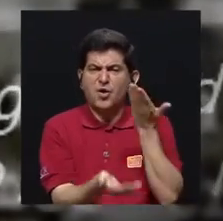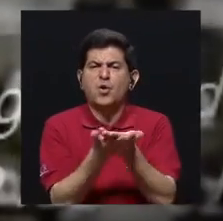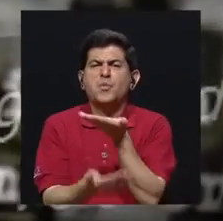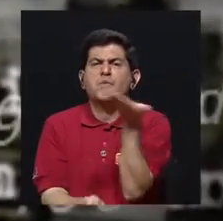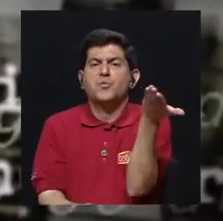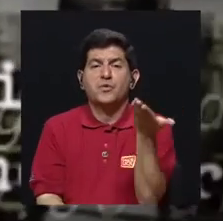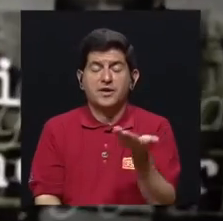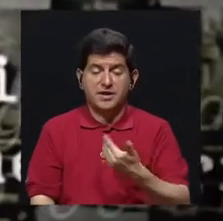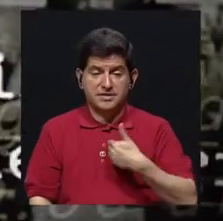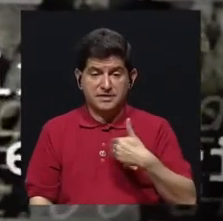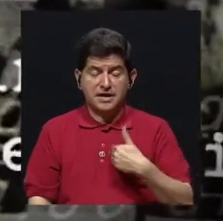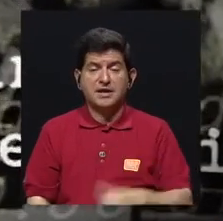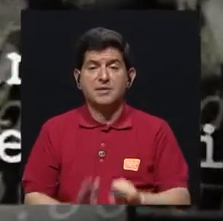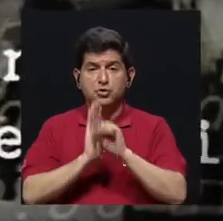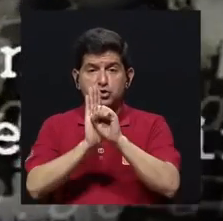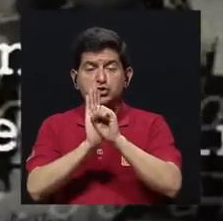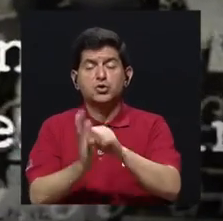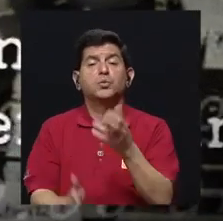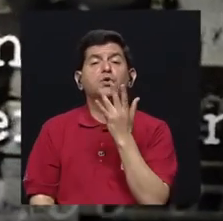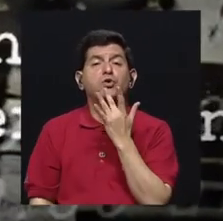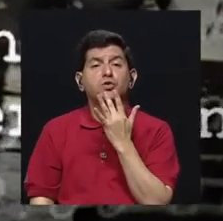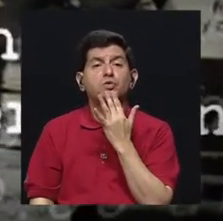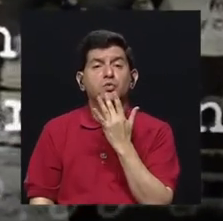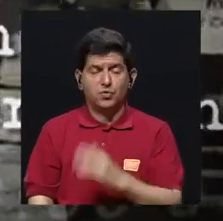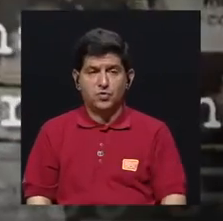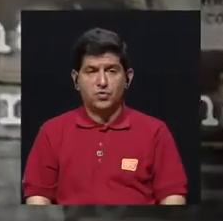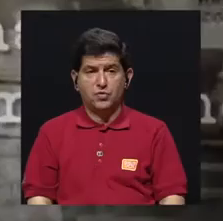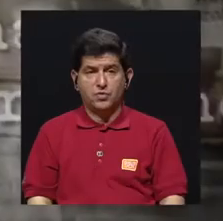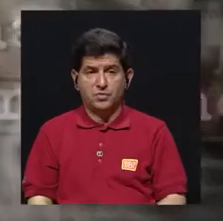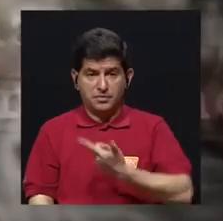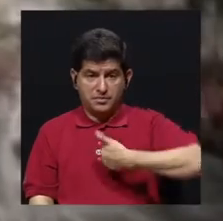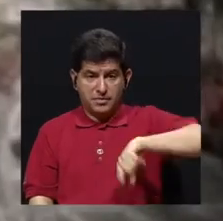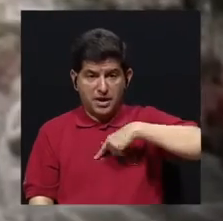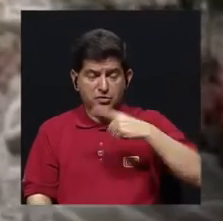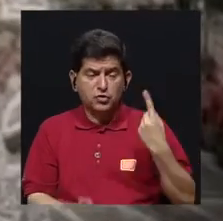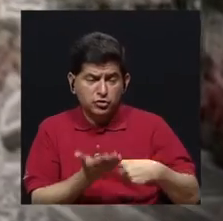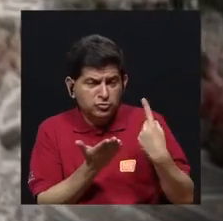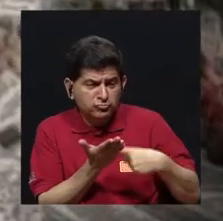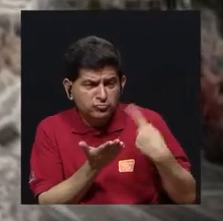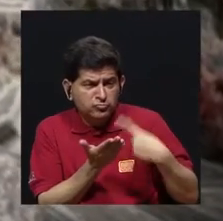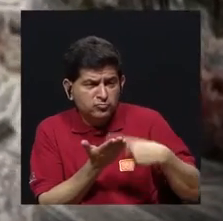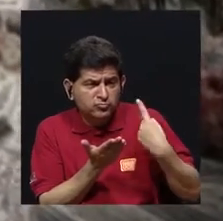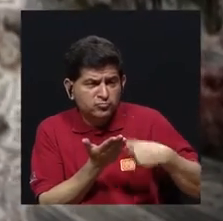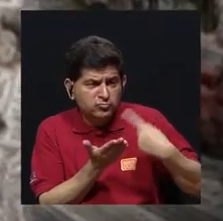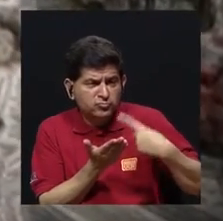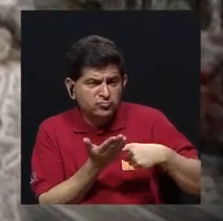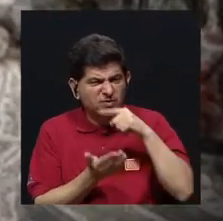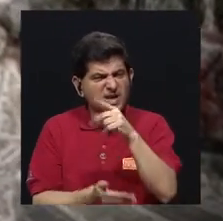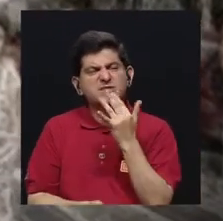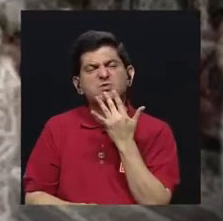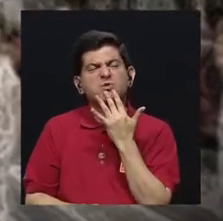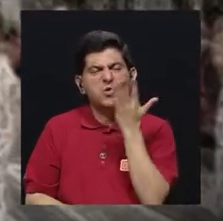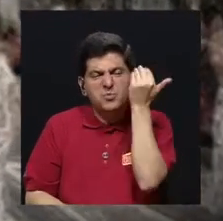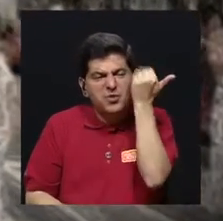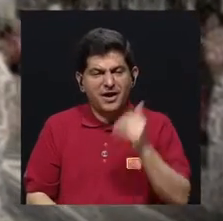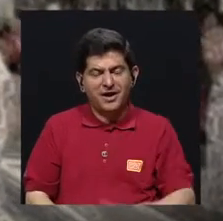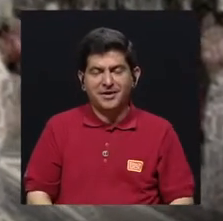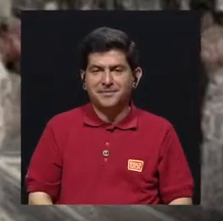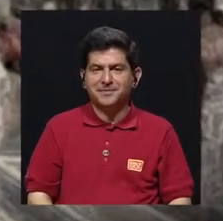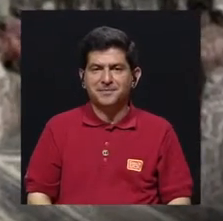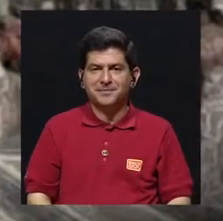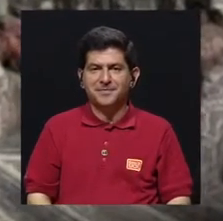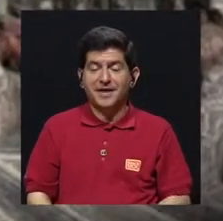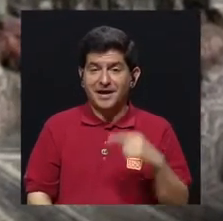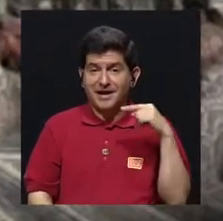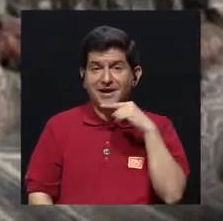nosotros discutimos de que por qué ese color, ¿verdad? Y en ese momento era rojo, hemos usado el blanco y hemos usado el negro